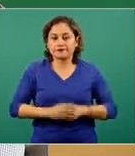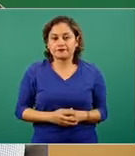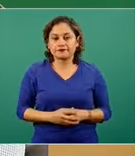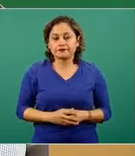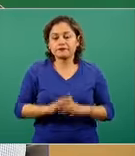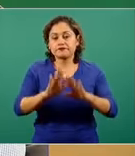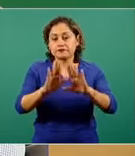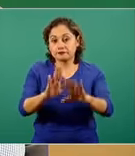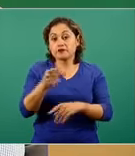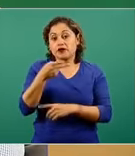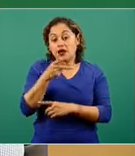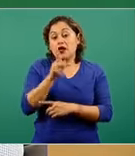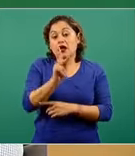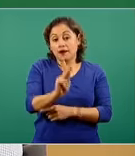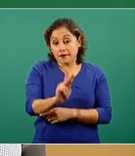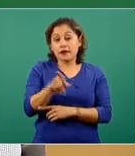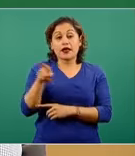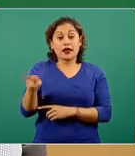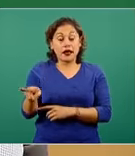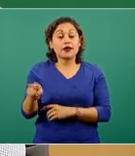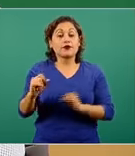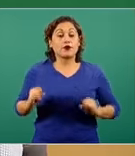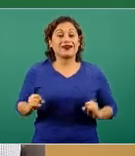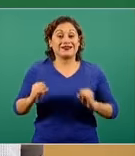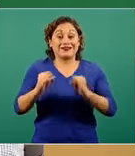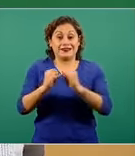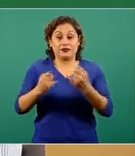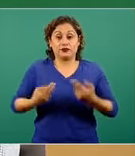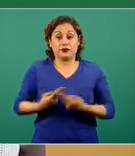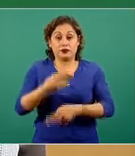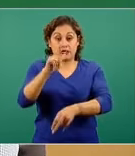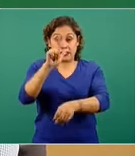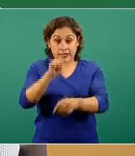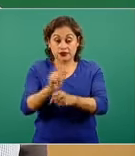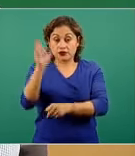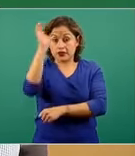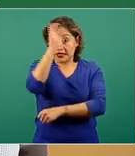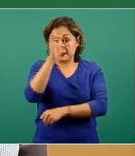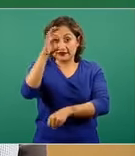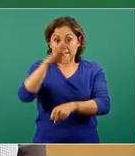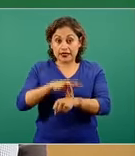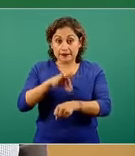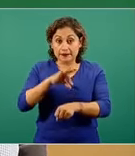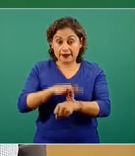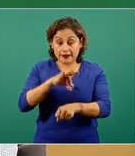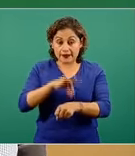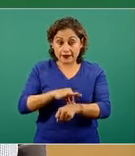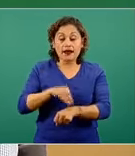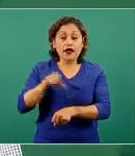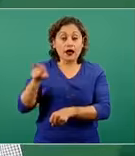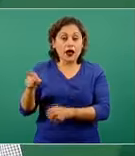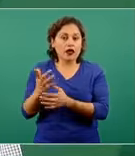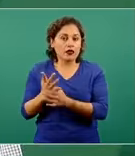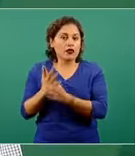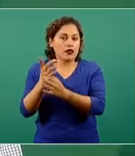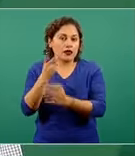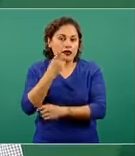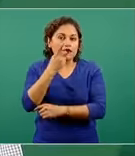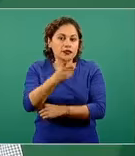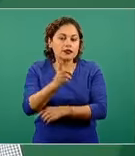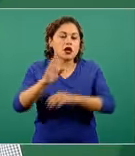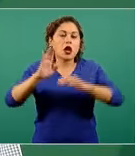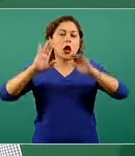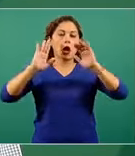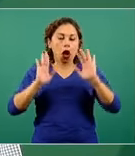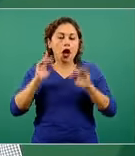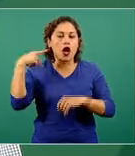lo comenta el Instituto Nacional de Ciencias Médicas y Nutrición, pues bueno, esta pudiera ser un